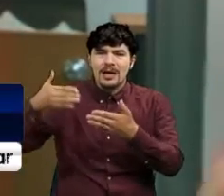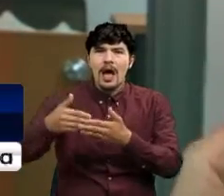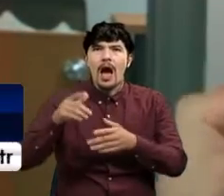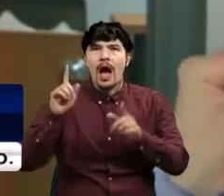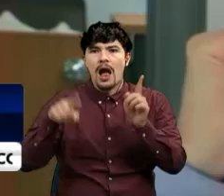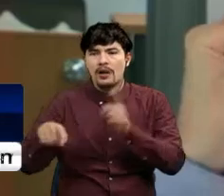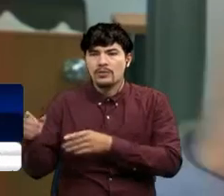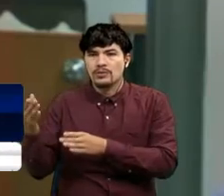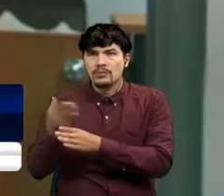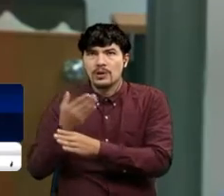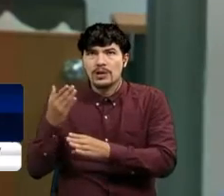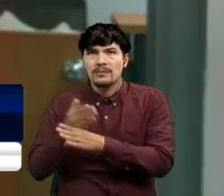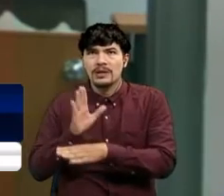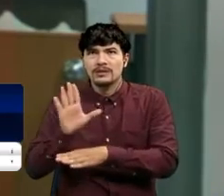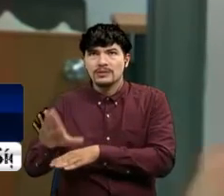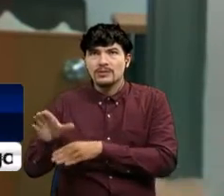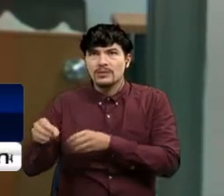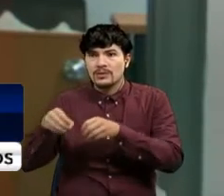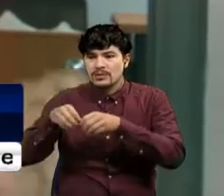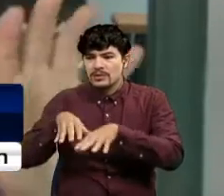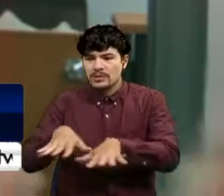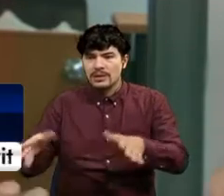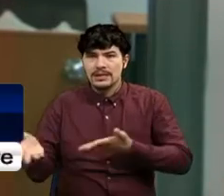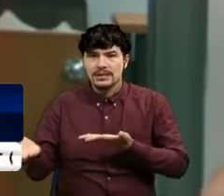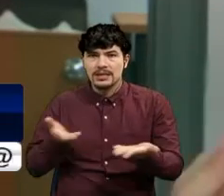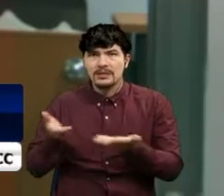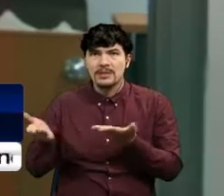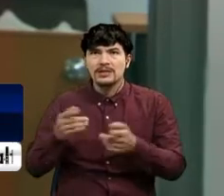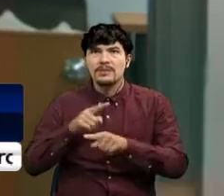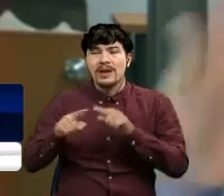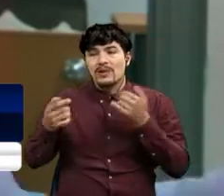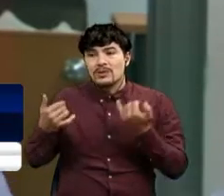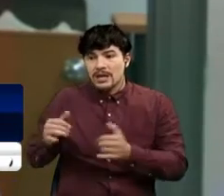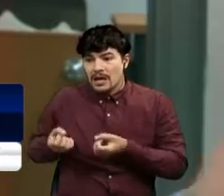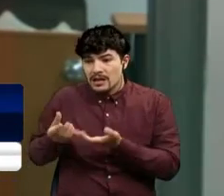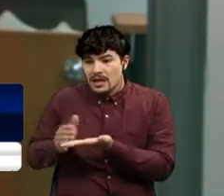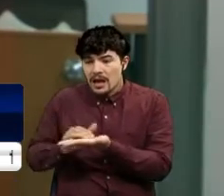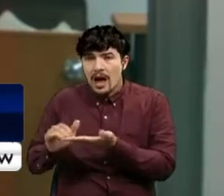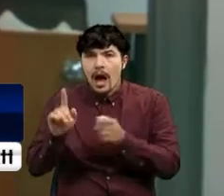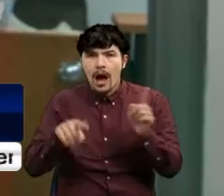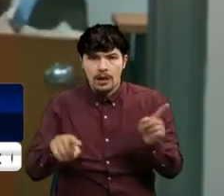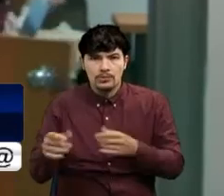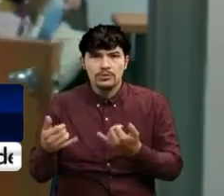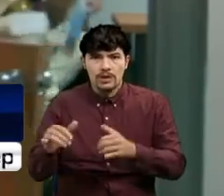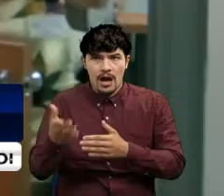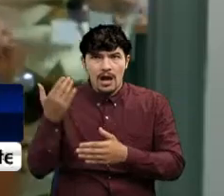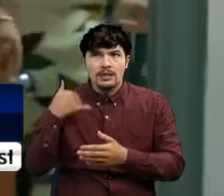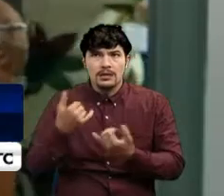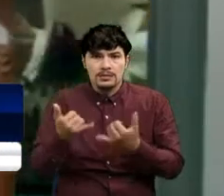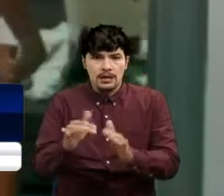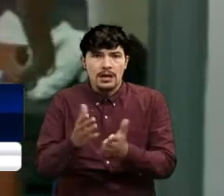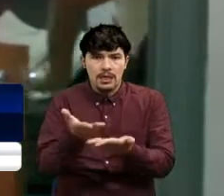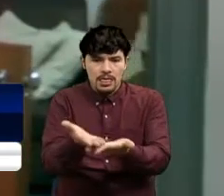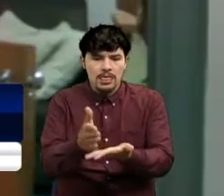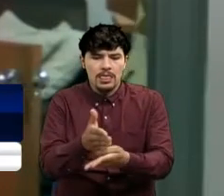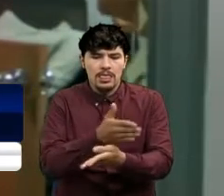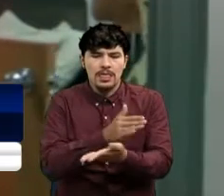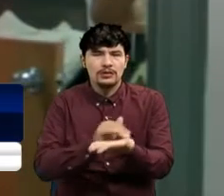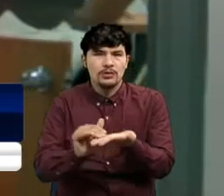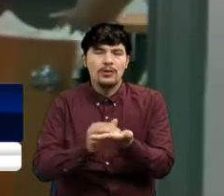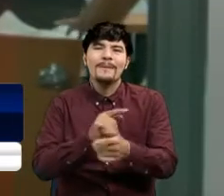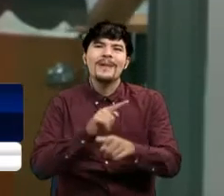inconvenientes con las redes de servicio que se están solucionando algunos incluso ya se solucionaron y hay unos